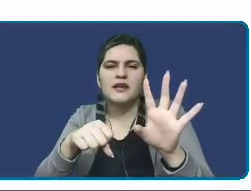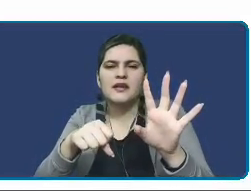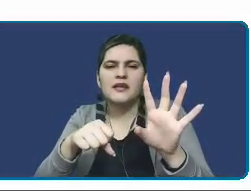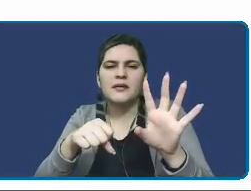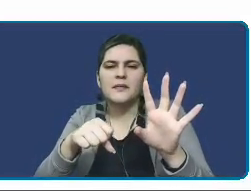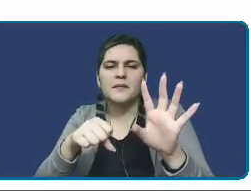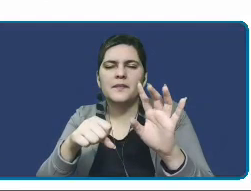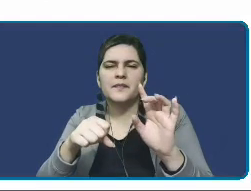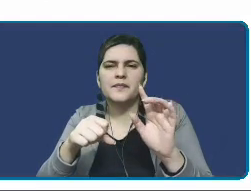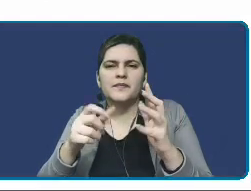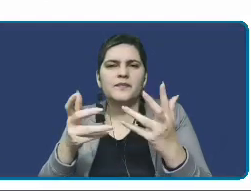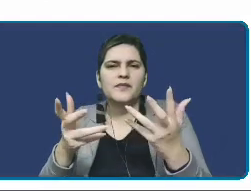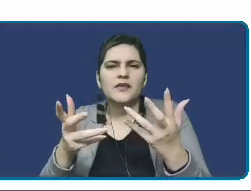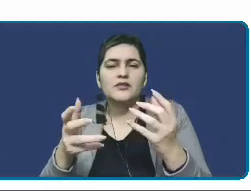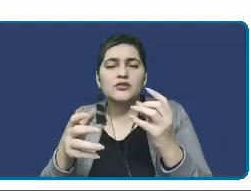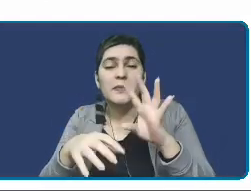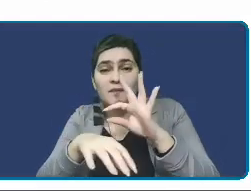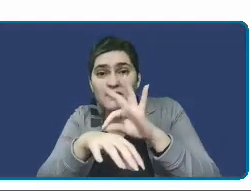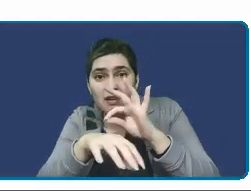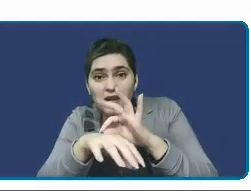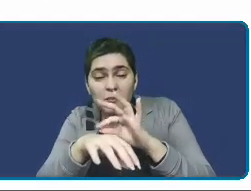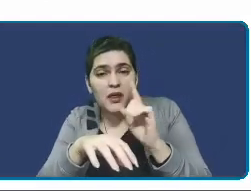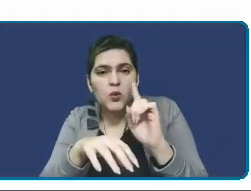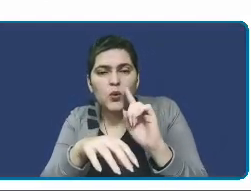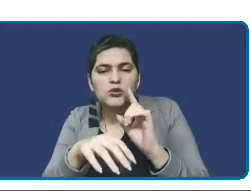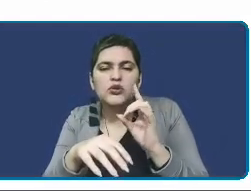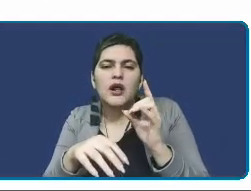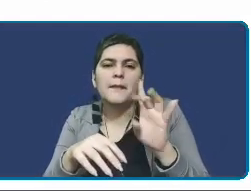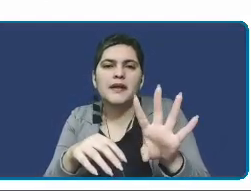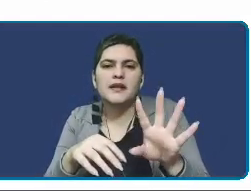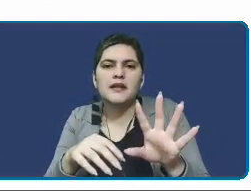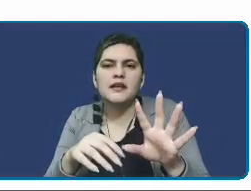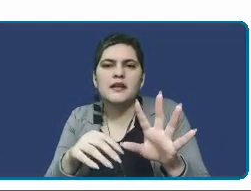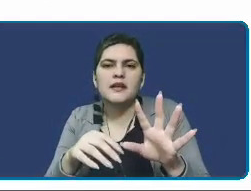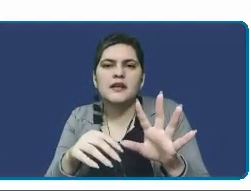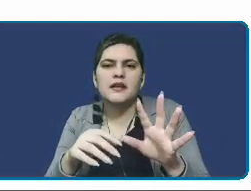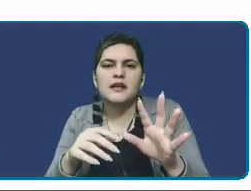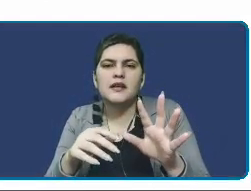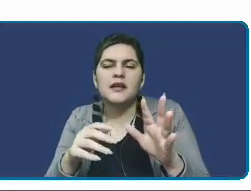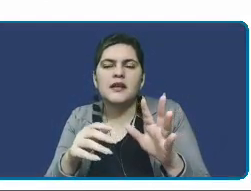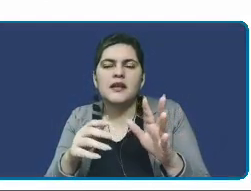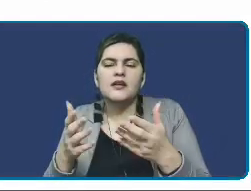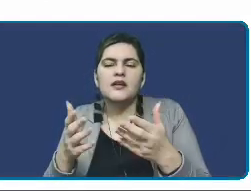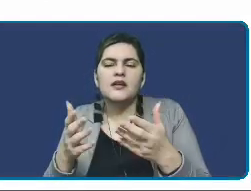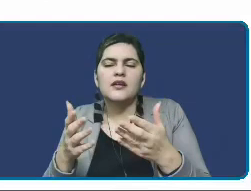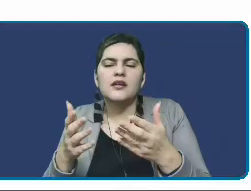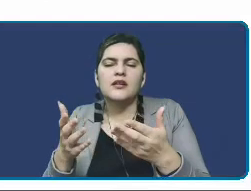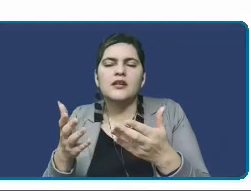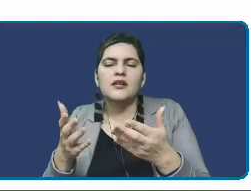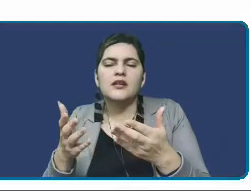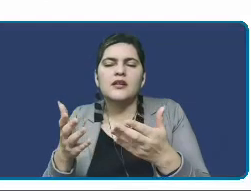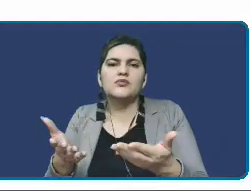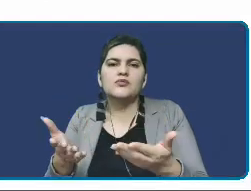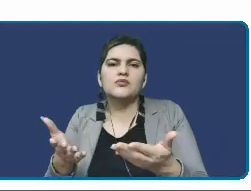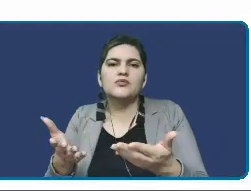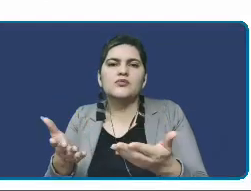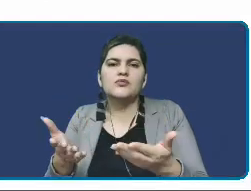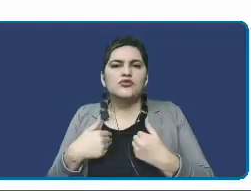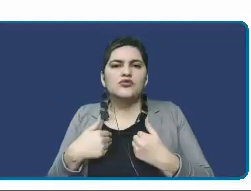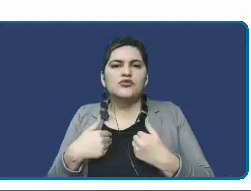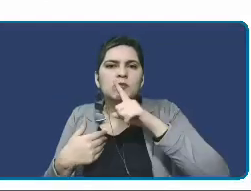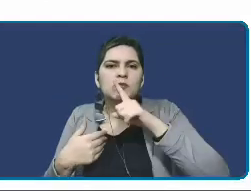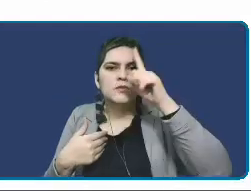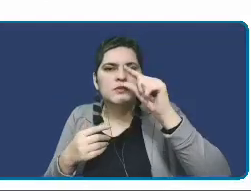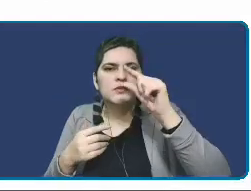no hay una patología del intestino detrás, sino que es una manera de adquirir la defecación, el hábito de